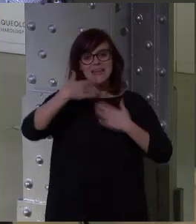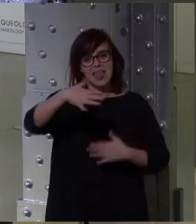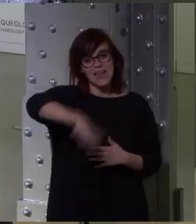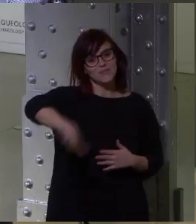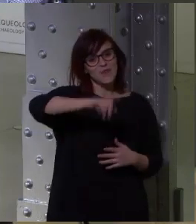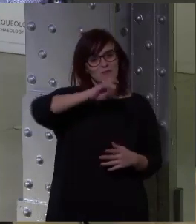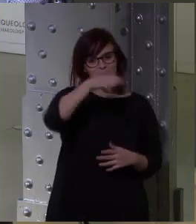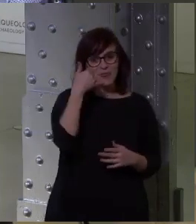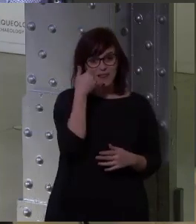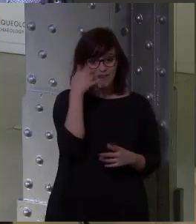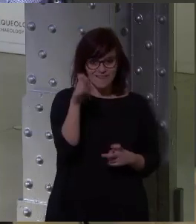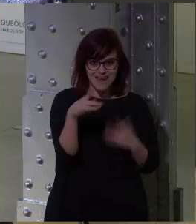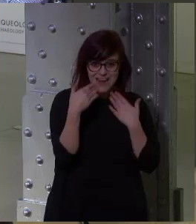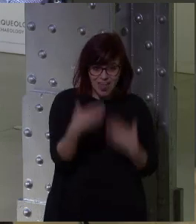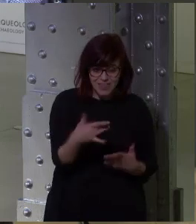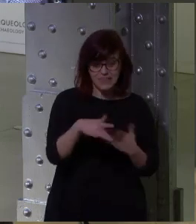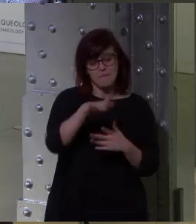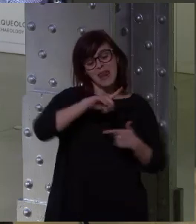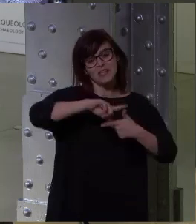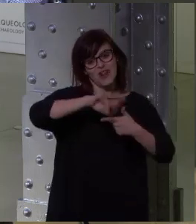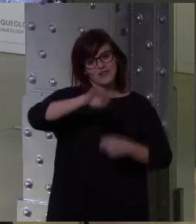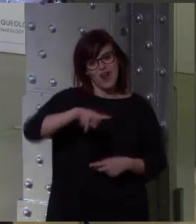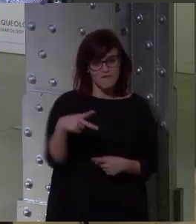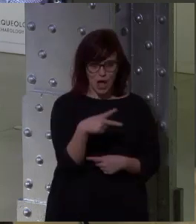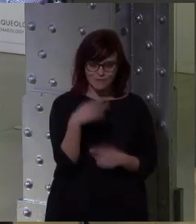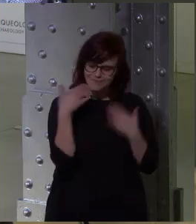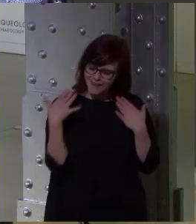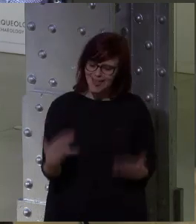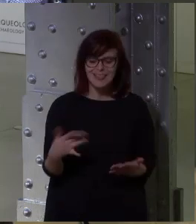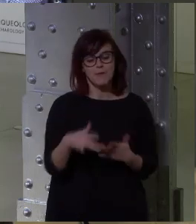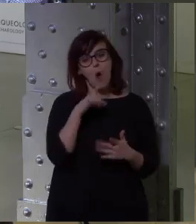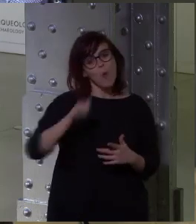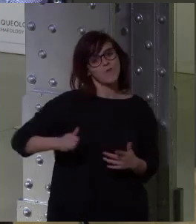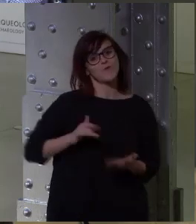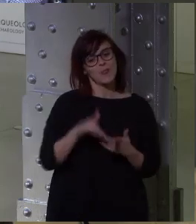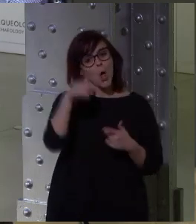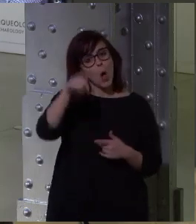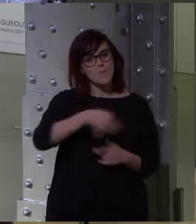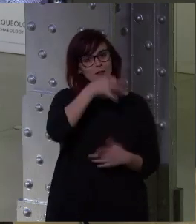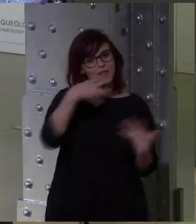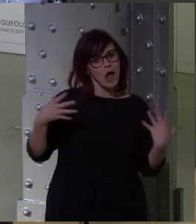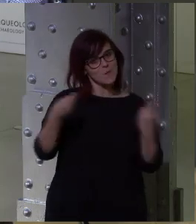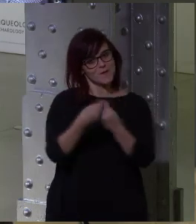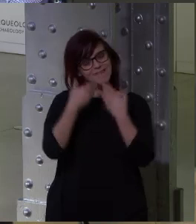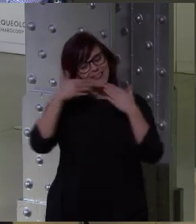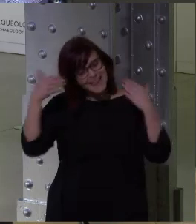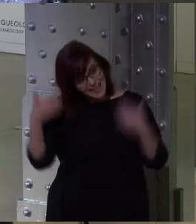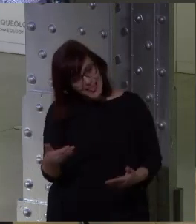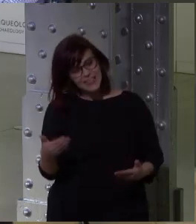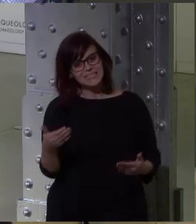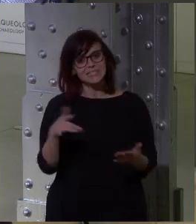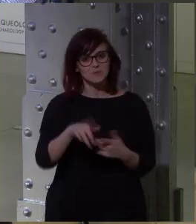espacio Fundación Telefónica y a National Geographic pues el haber tenido la oportunidad de estar esta tarde con vosotros y